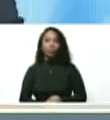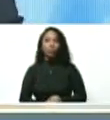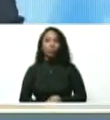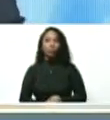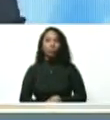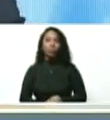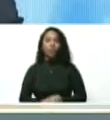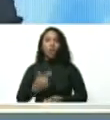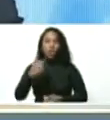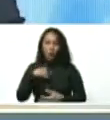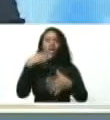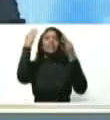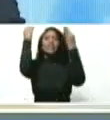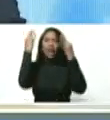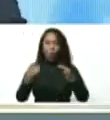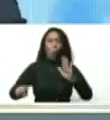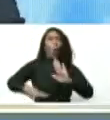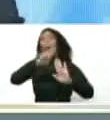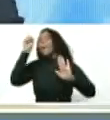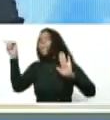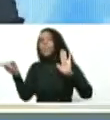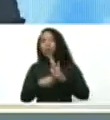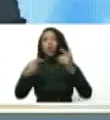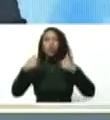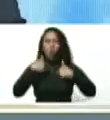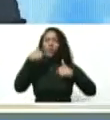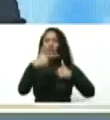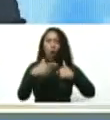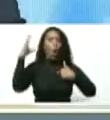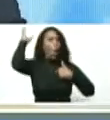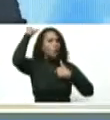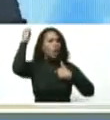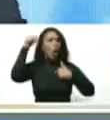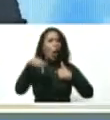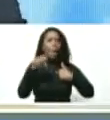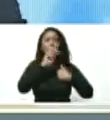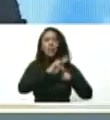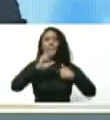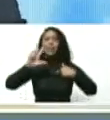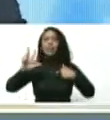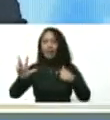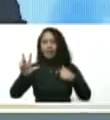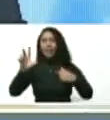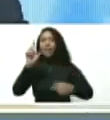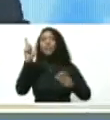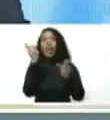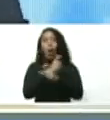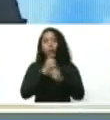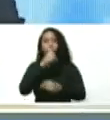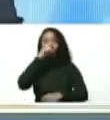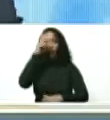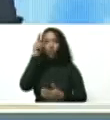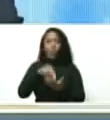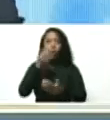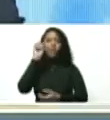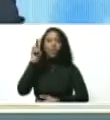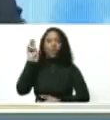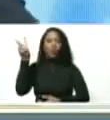Y que estoy seguro, totalmente seguro, lo digo con conciencia, hoy 23 de agosto del año 2022,